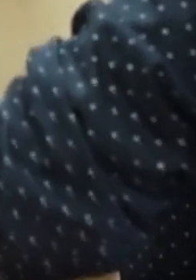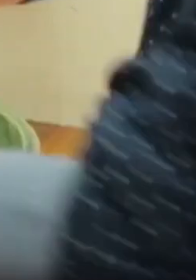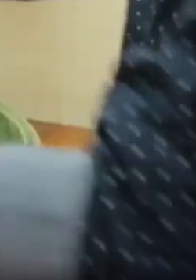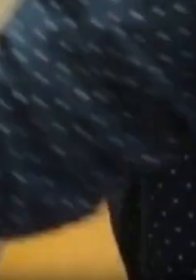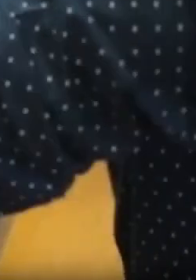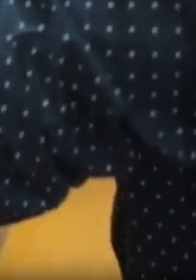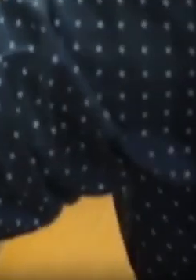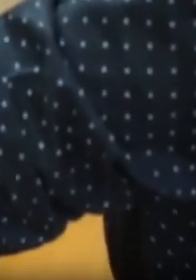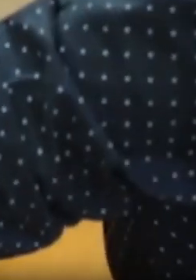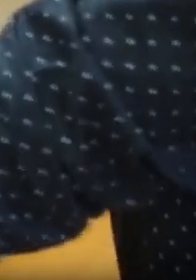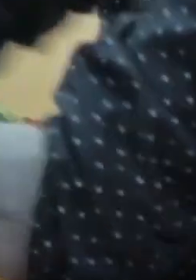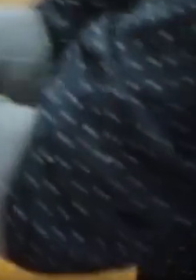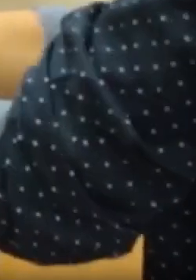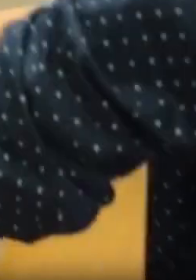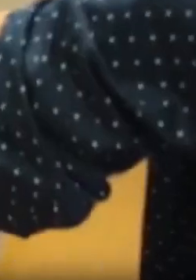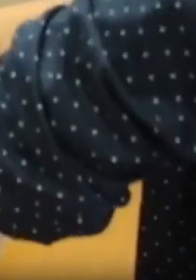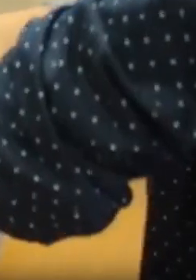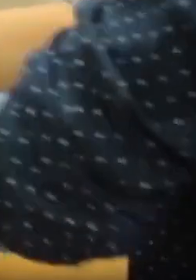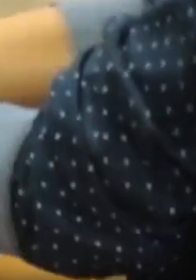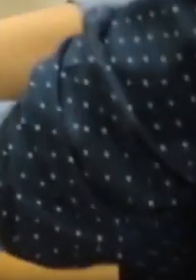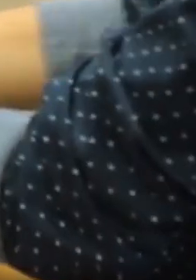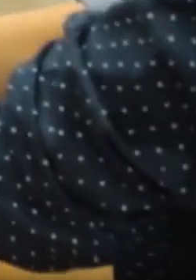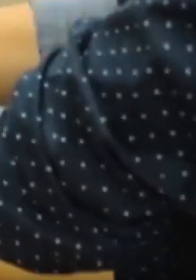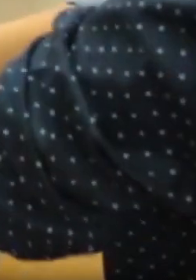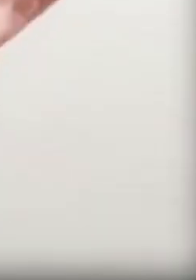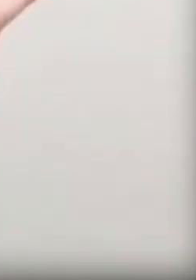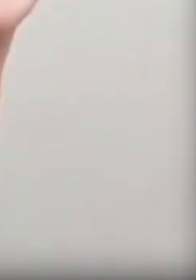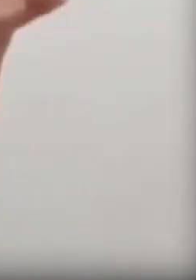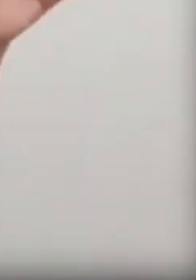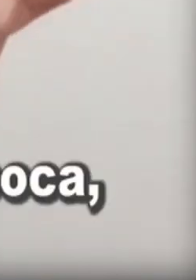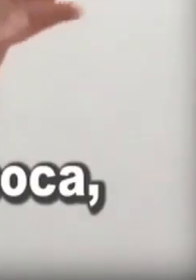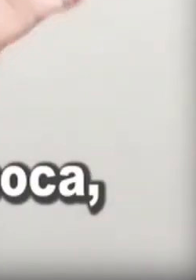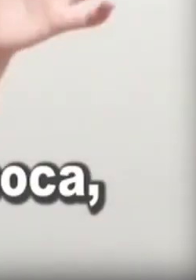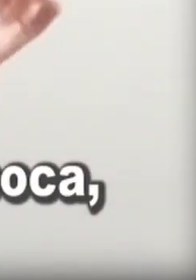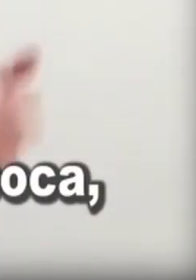y preferiblemente secarnos con una toalla desechable.